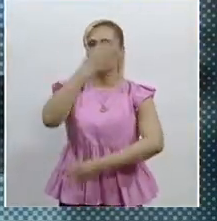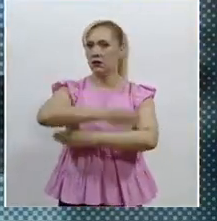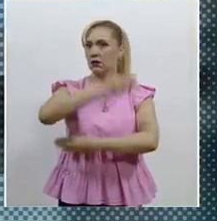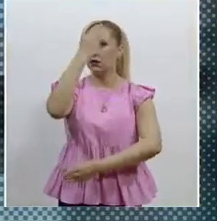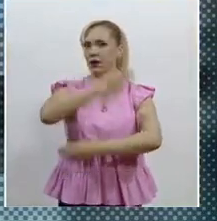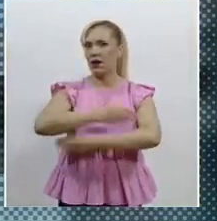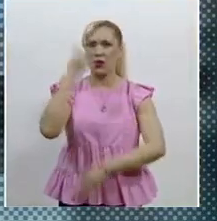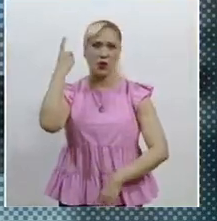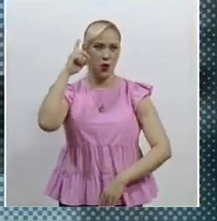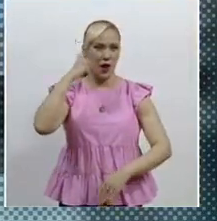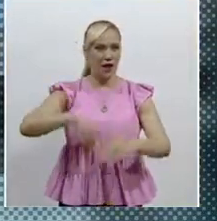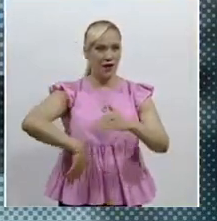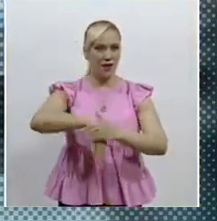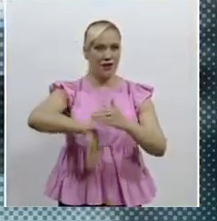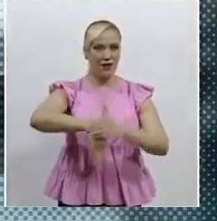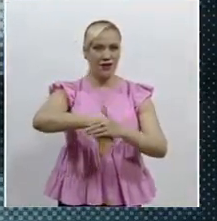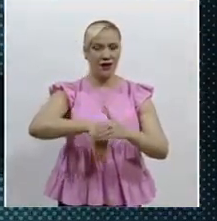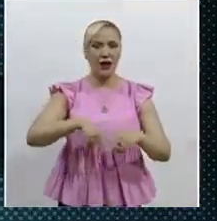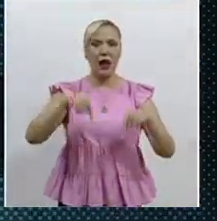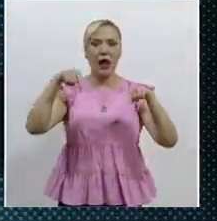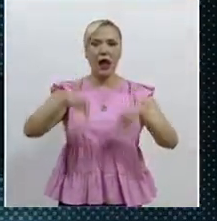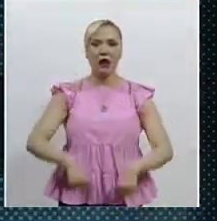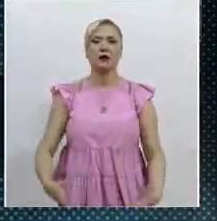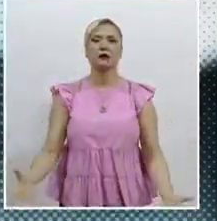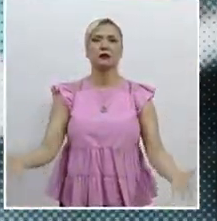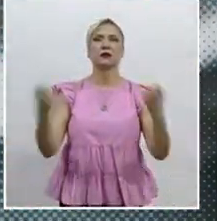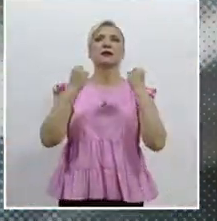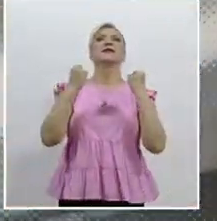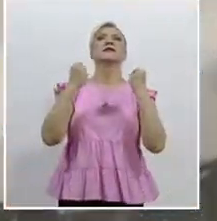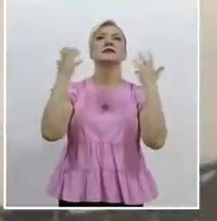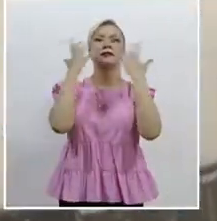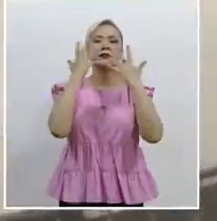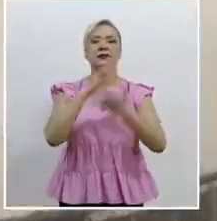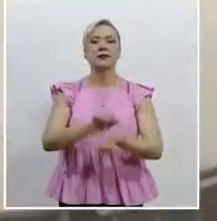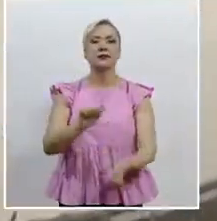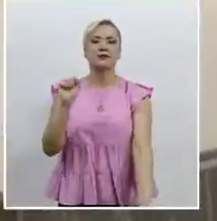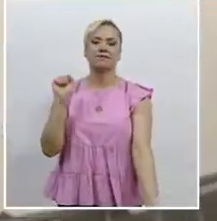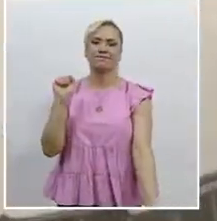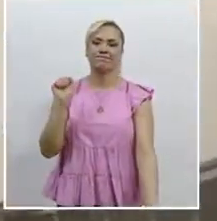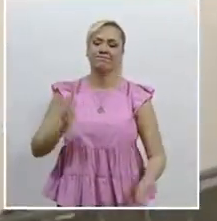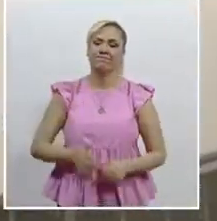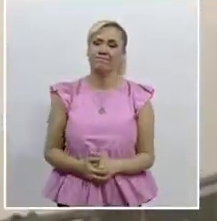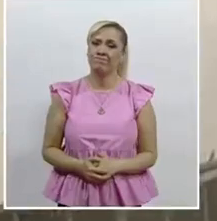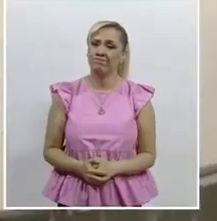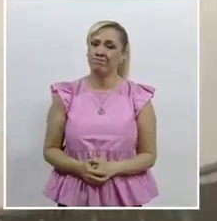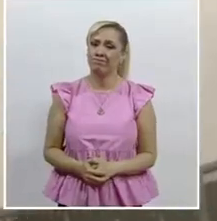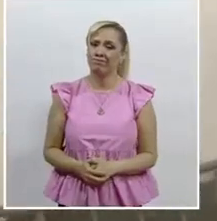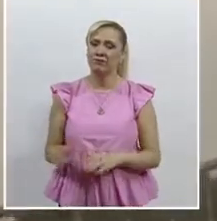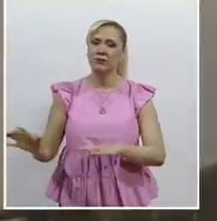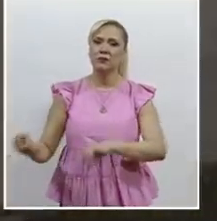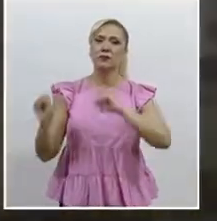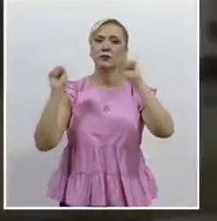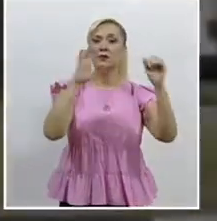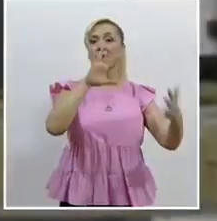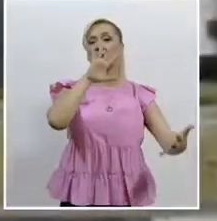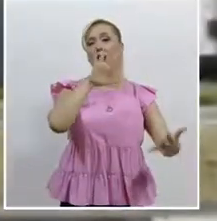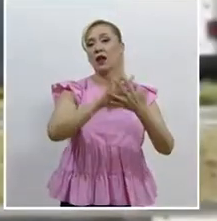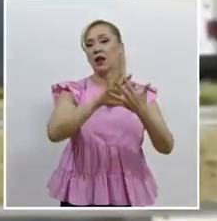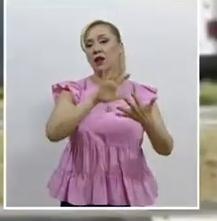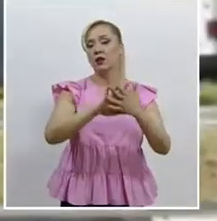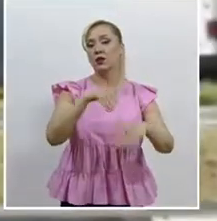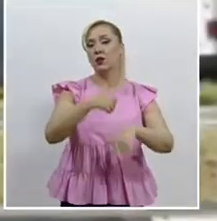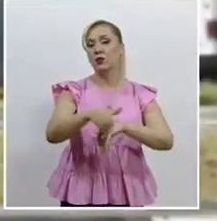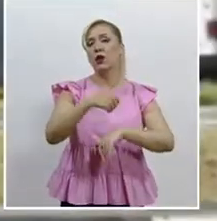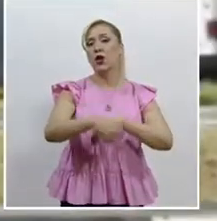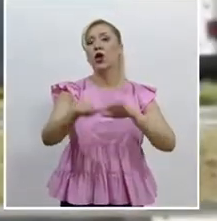Durango ahí me lo encontraron. Karen fue trasladada al Centro Federal de Readaptación Social